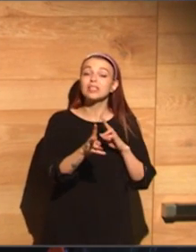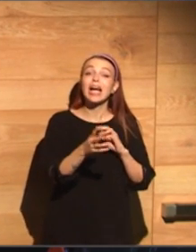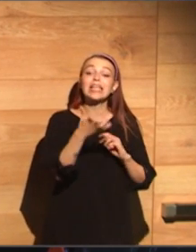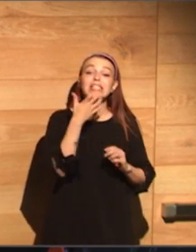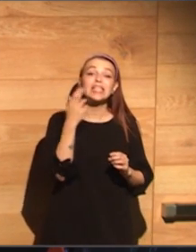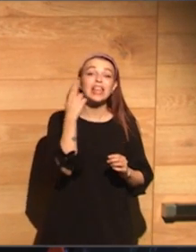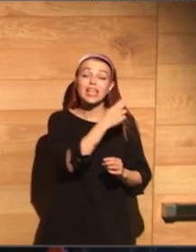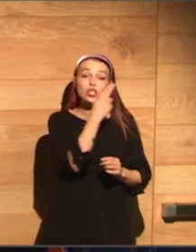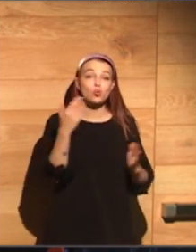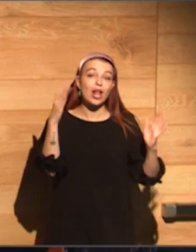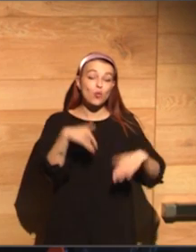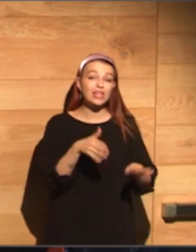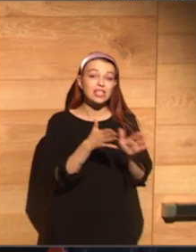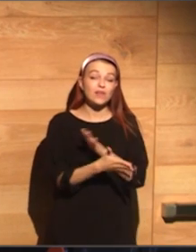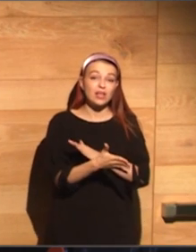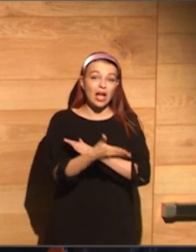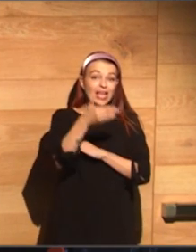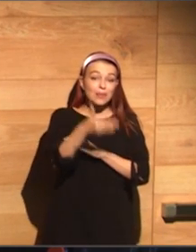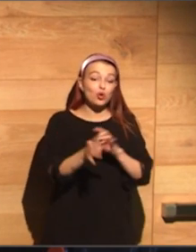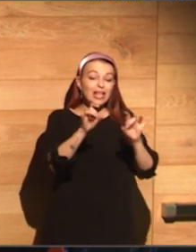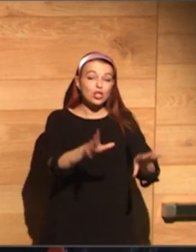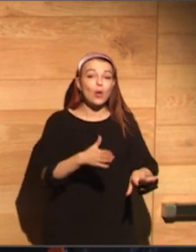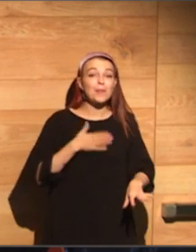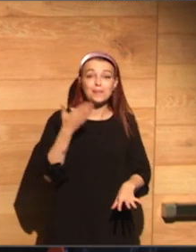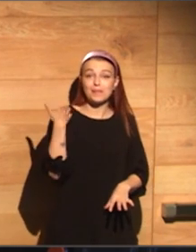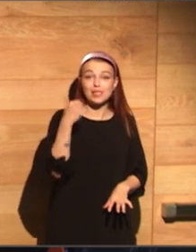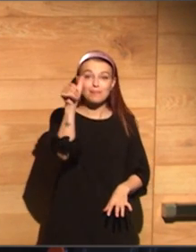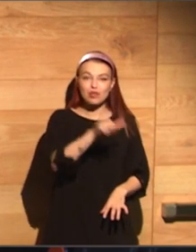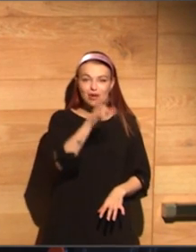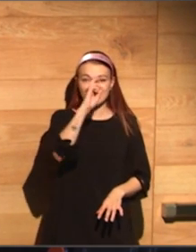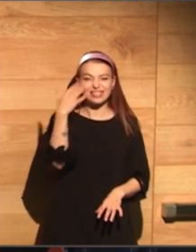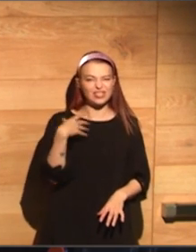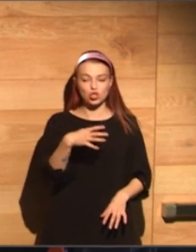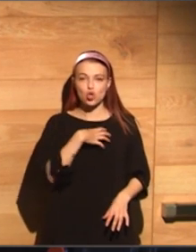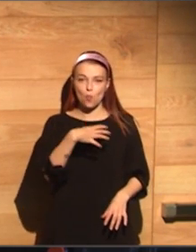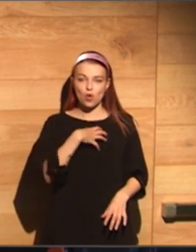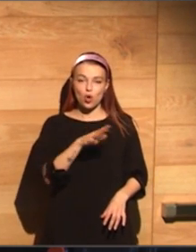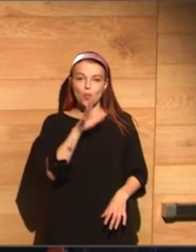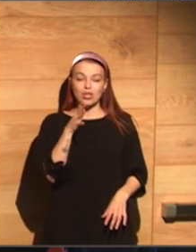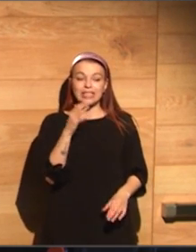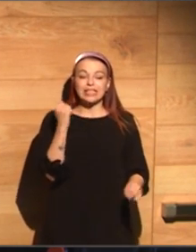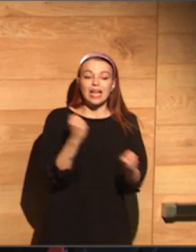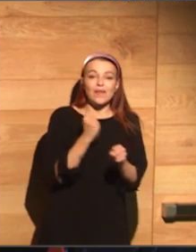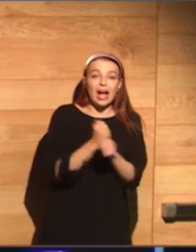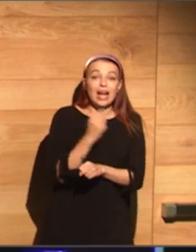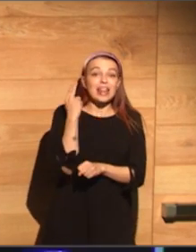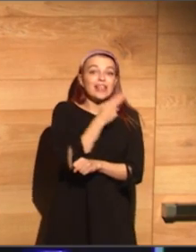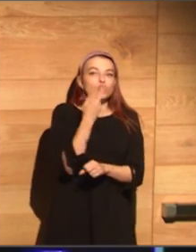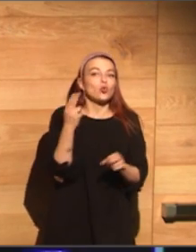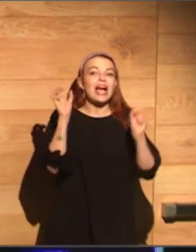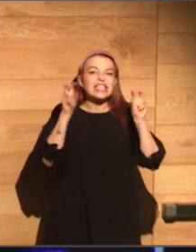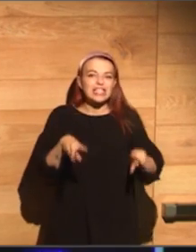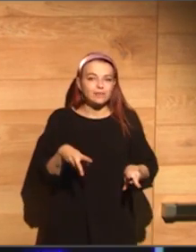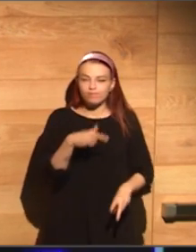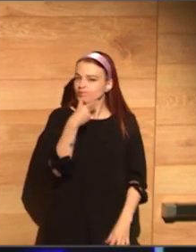Porque es verdad que es muy difícil trabajar de forma inventiva sin censura en cierto sentido. Es